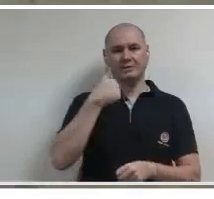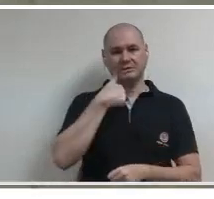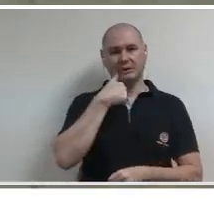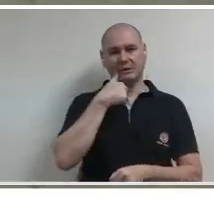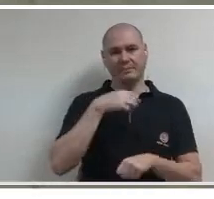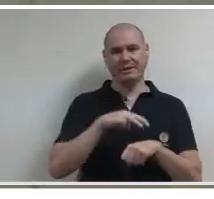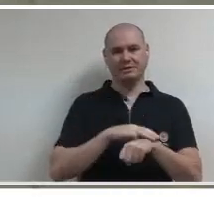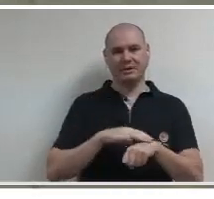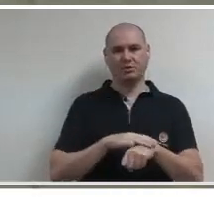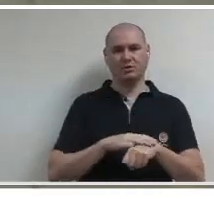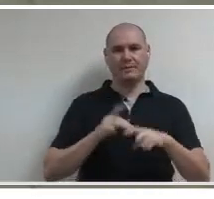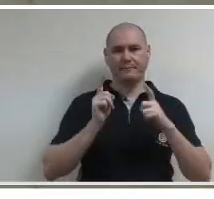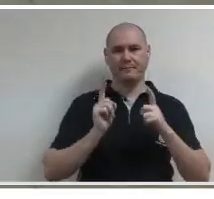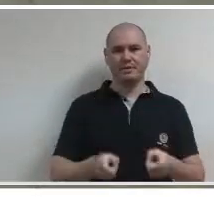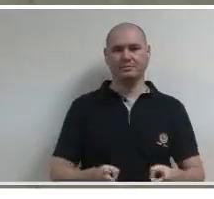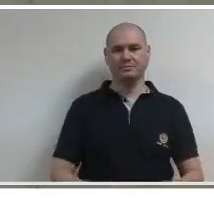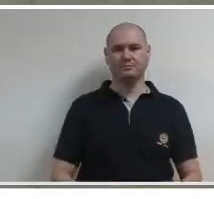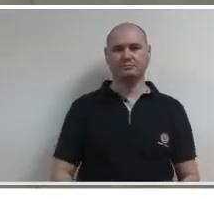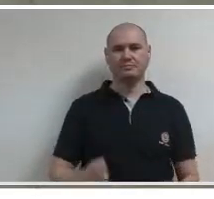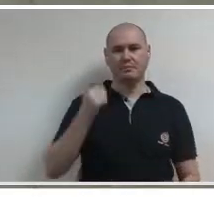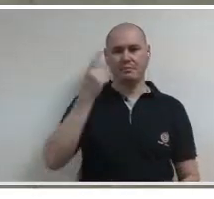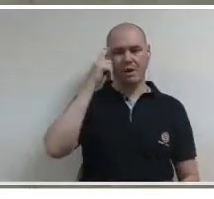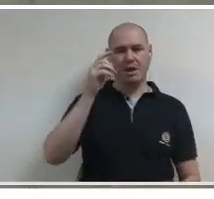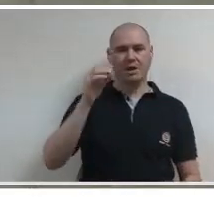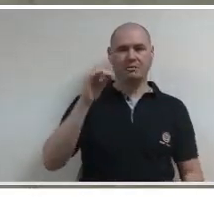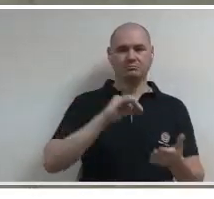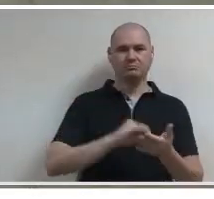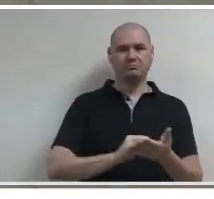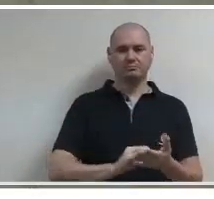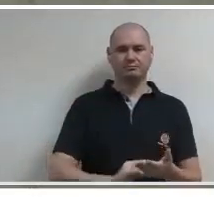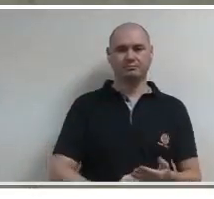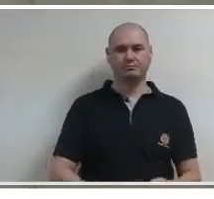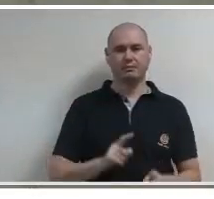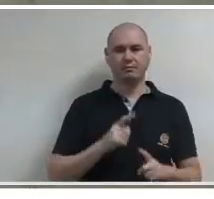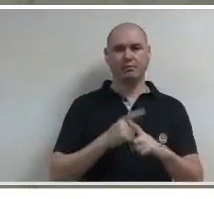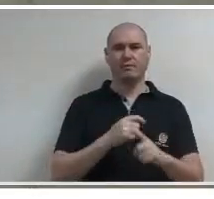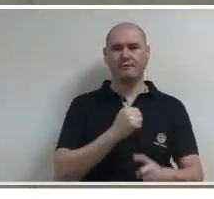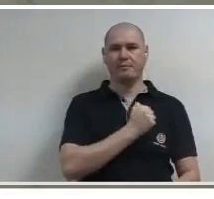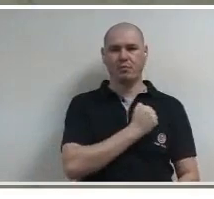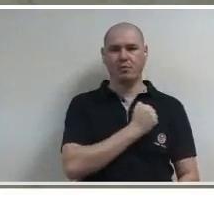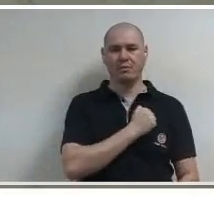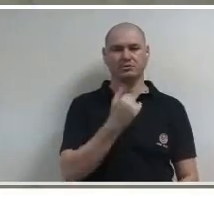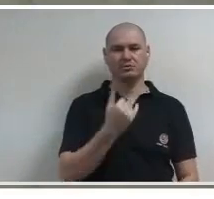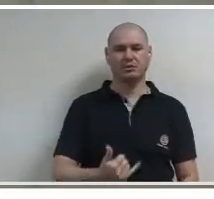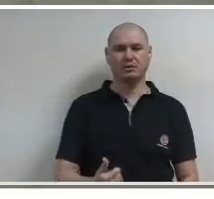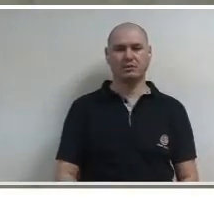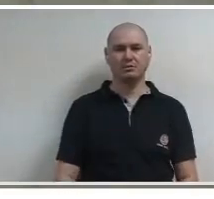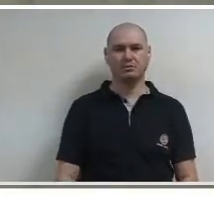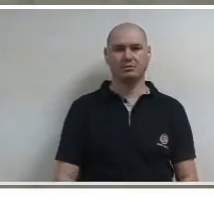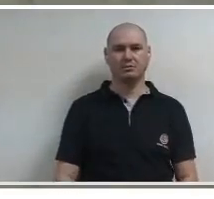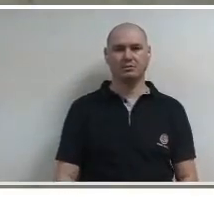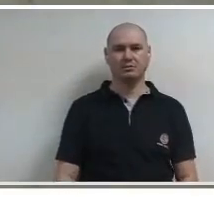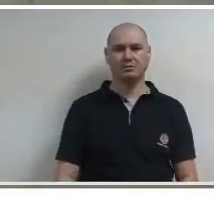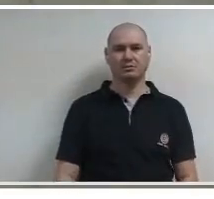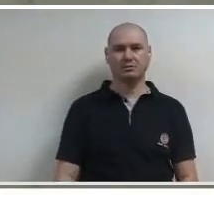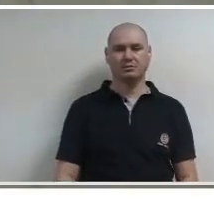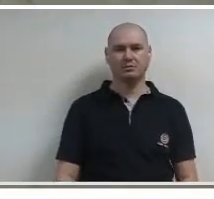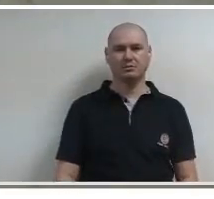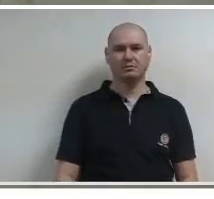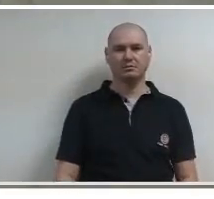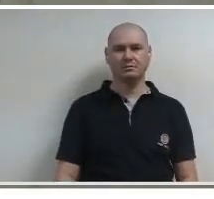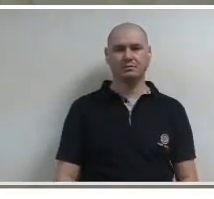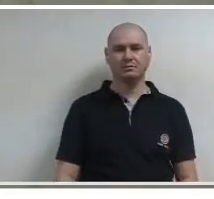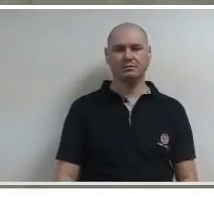Congreso Poder Ejecutivo Hacienda Magma Bepe pues éramos y que todo ella o con México y